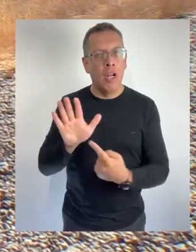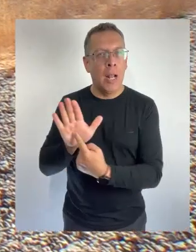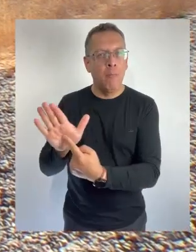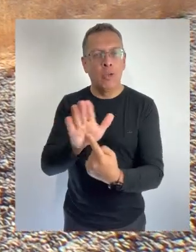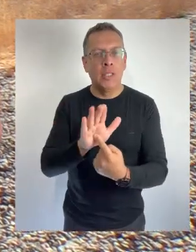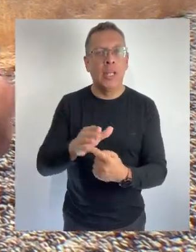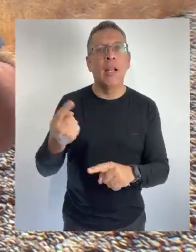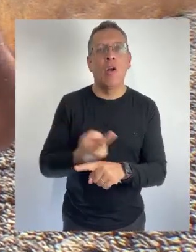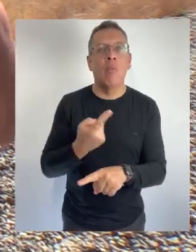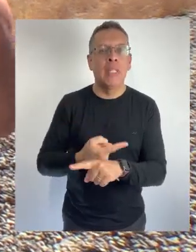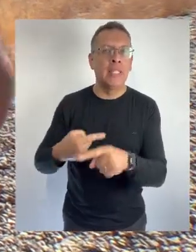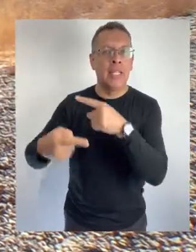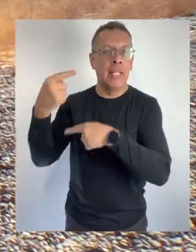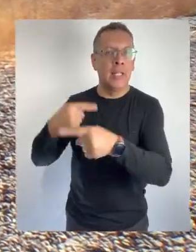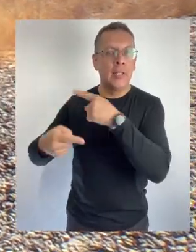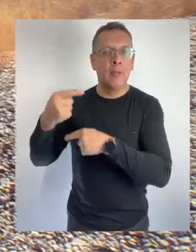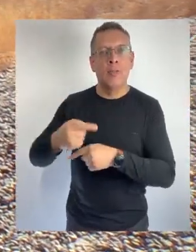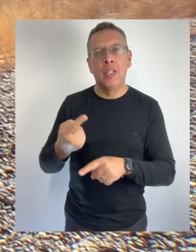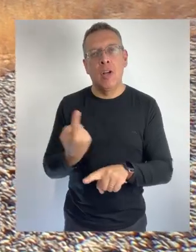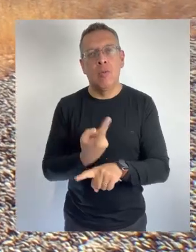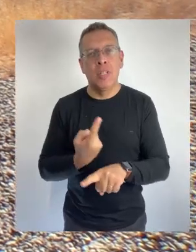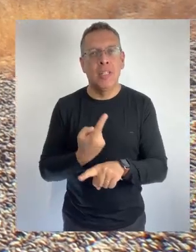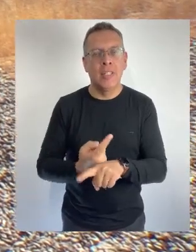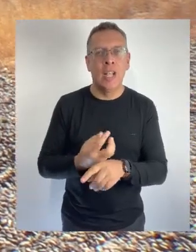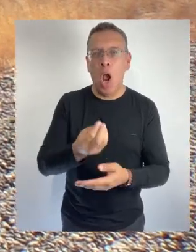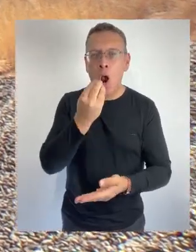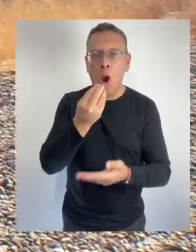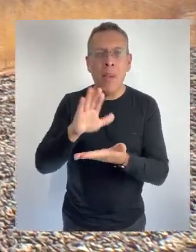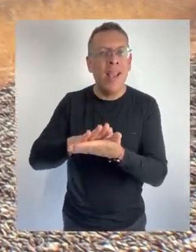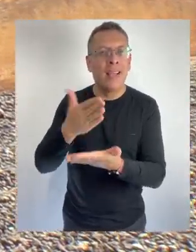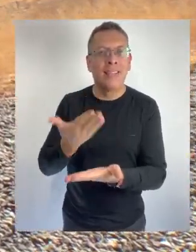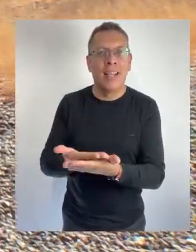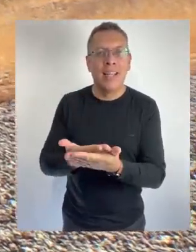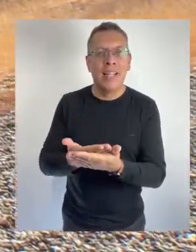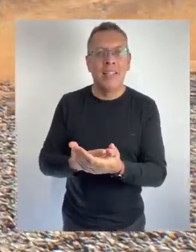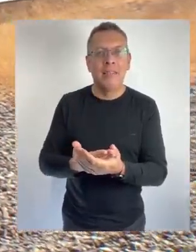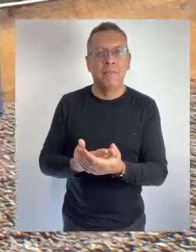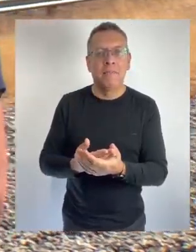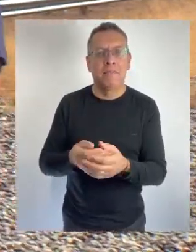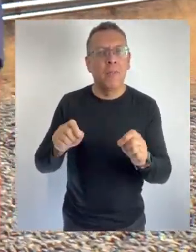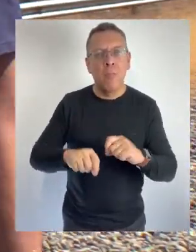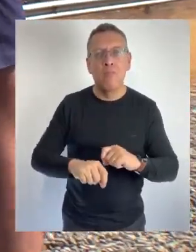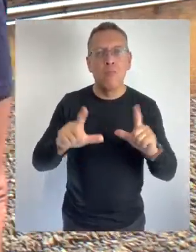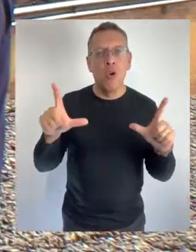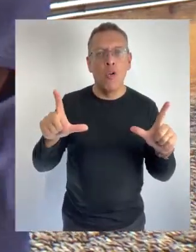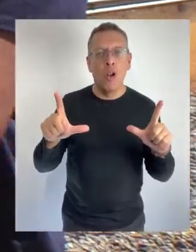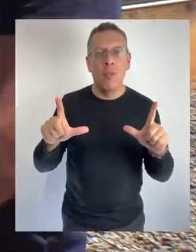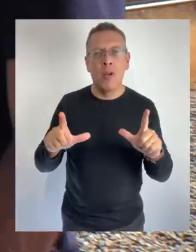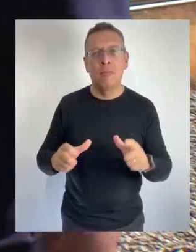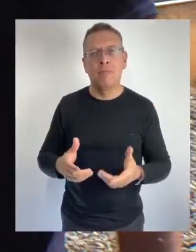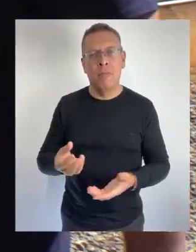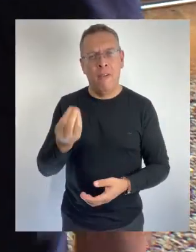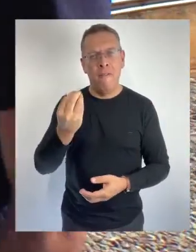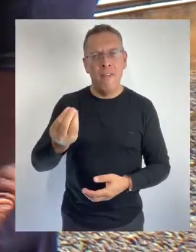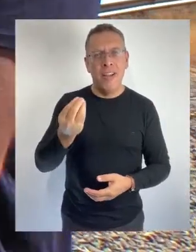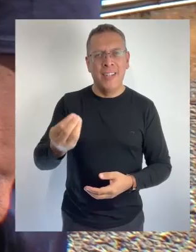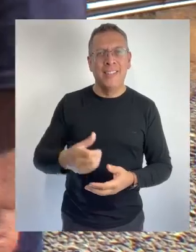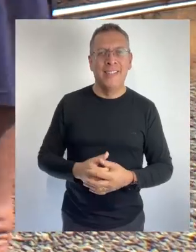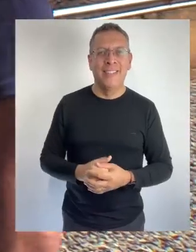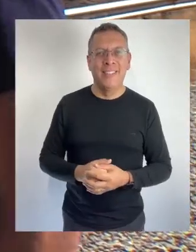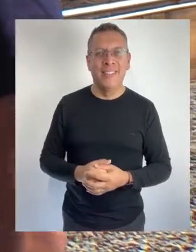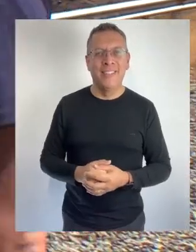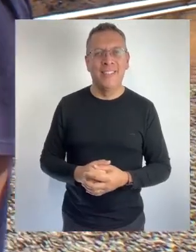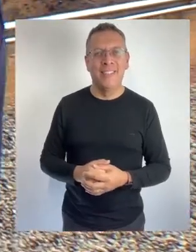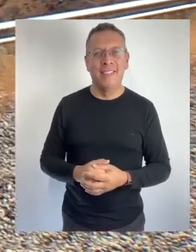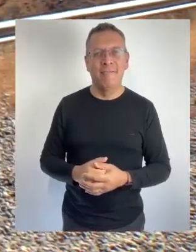de salud, vamos a hablar de comida sana. Así que vamos a estar en un programa muy entretenido y vamos a